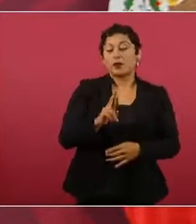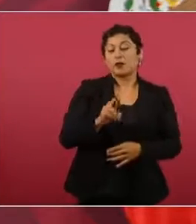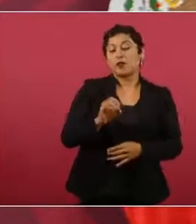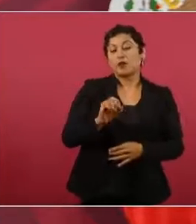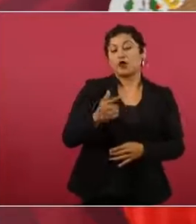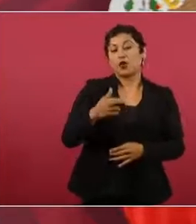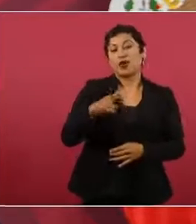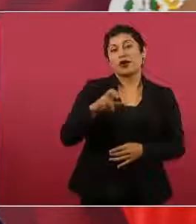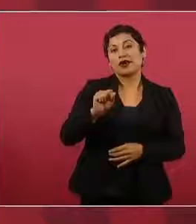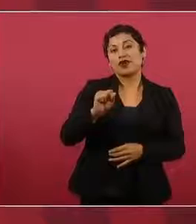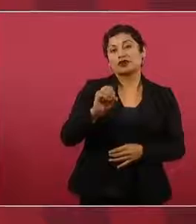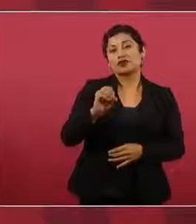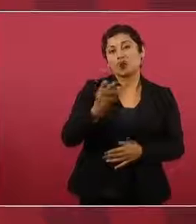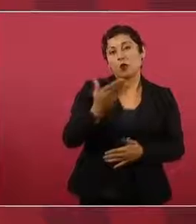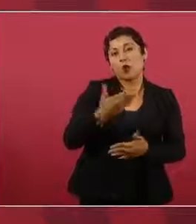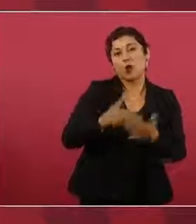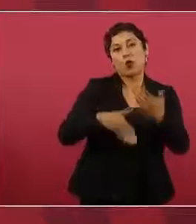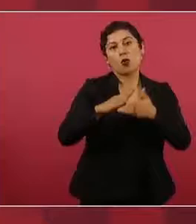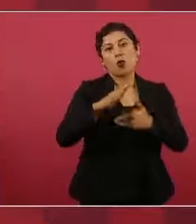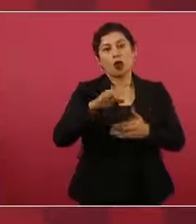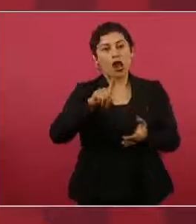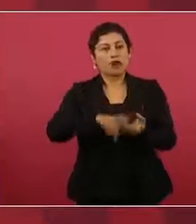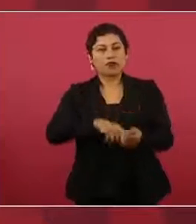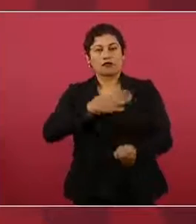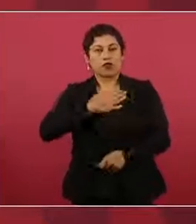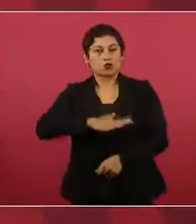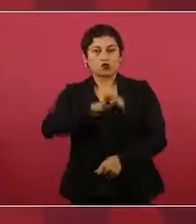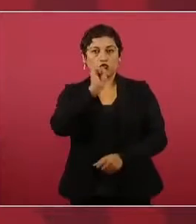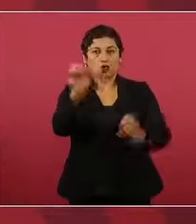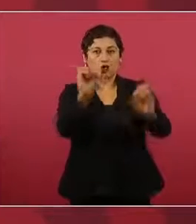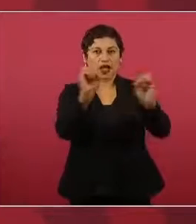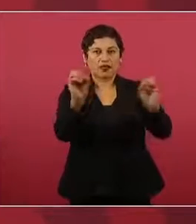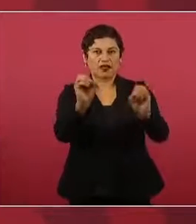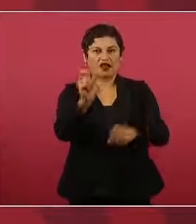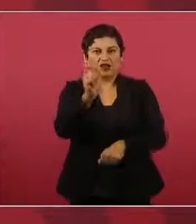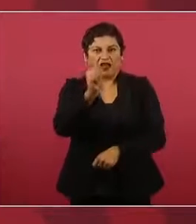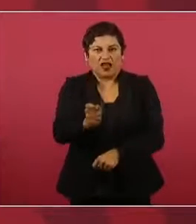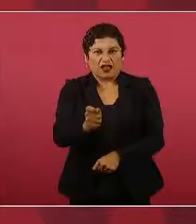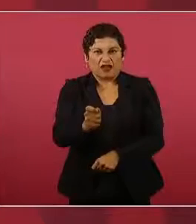justicia es retroceso.